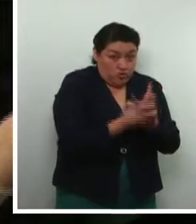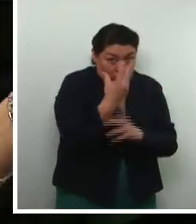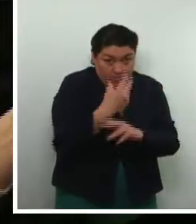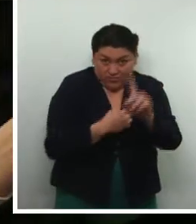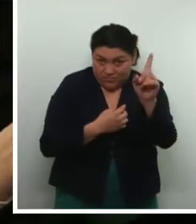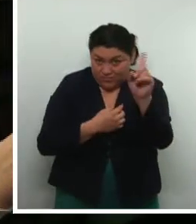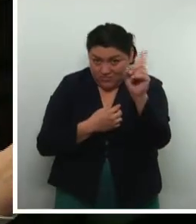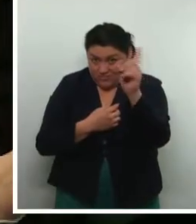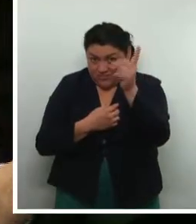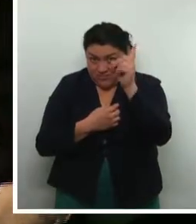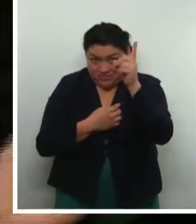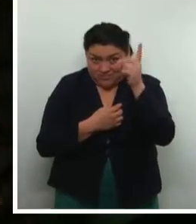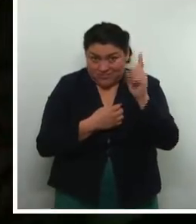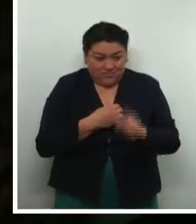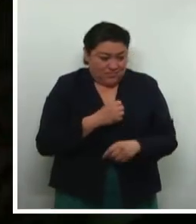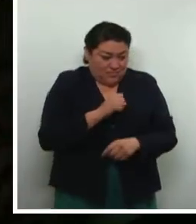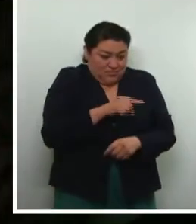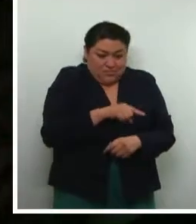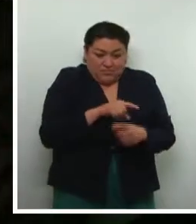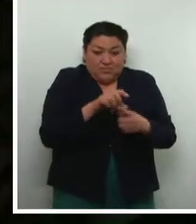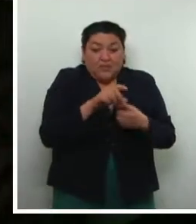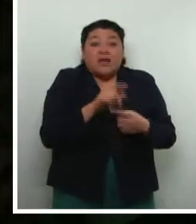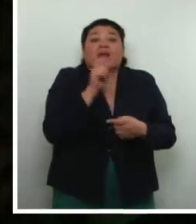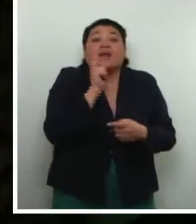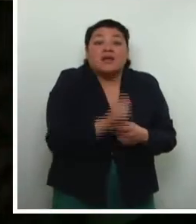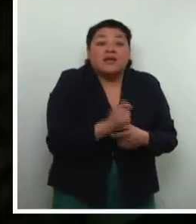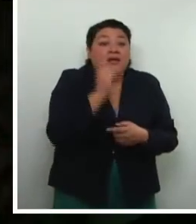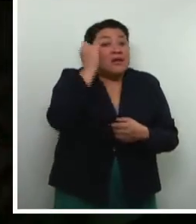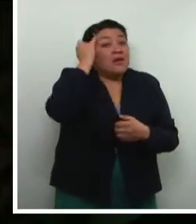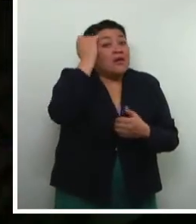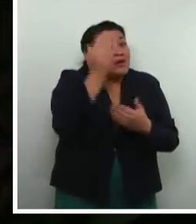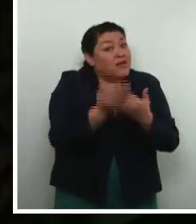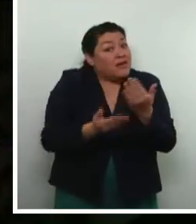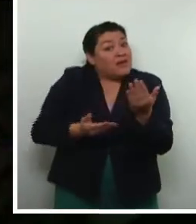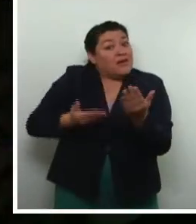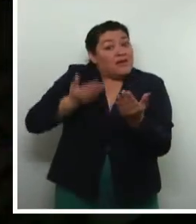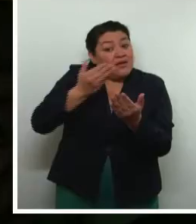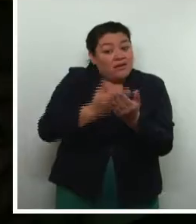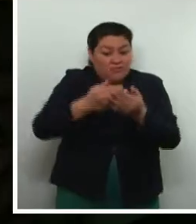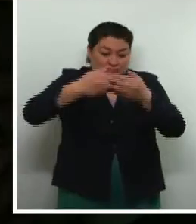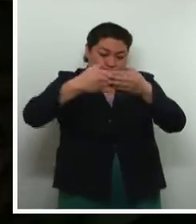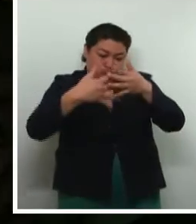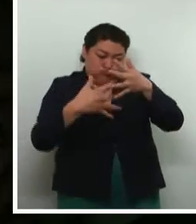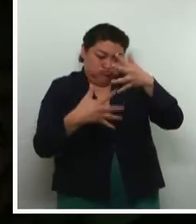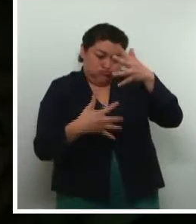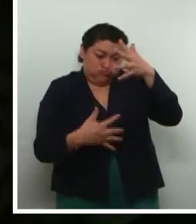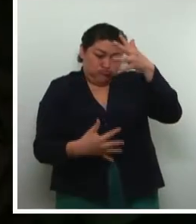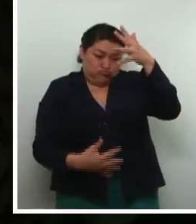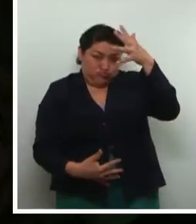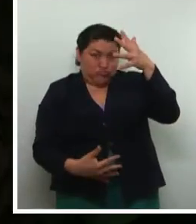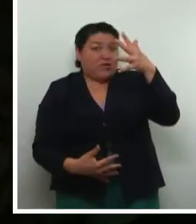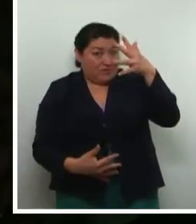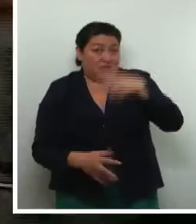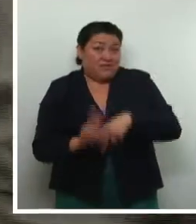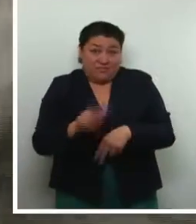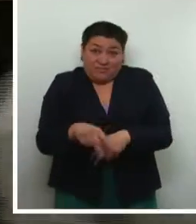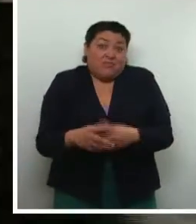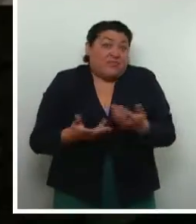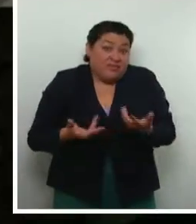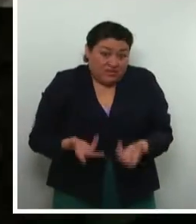un nuevo dictamen, es una consecuencia de es una reserva, de